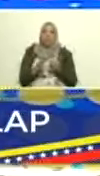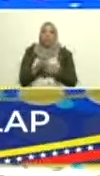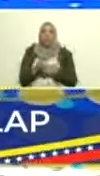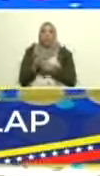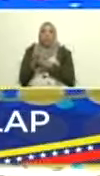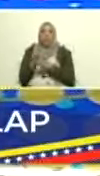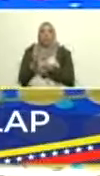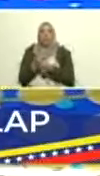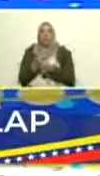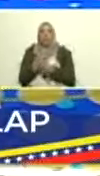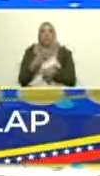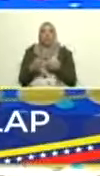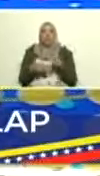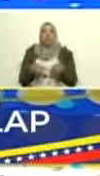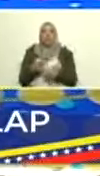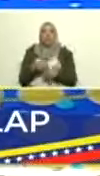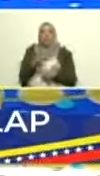elecciones.